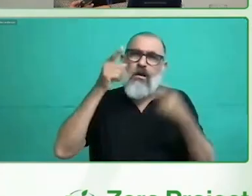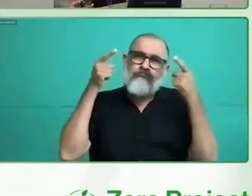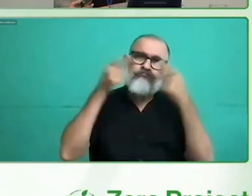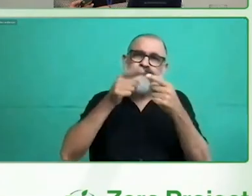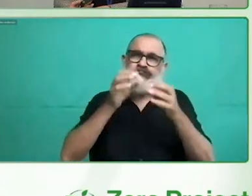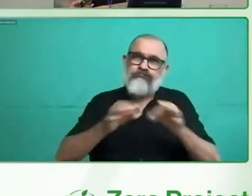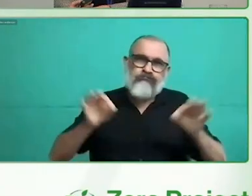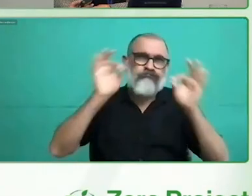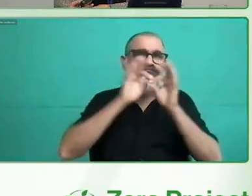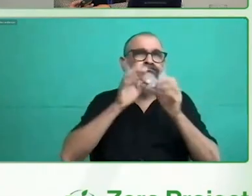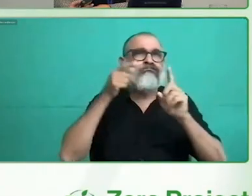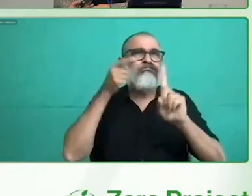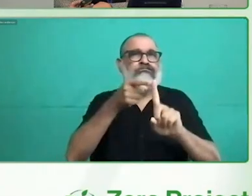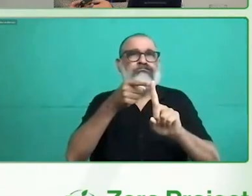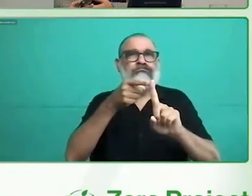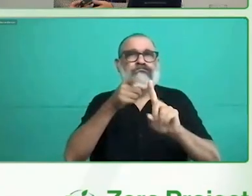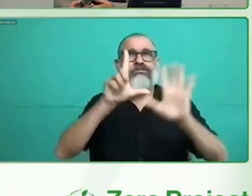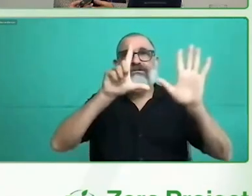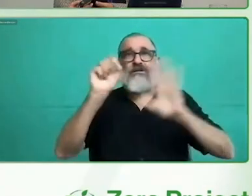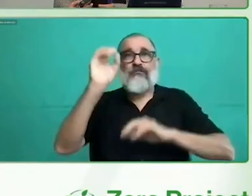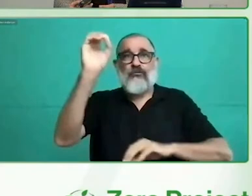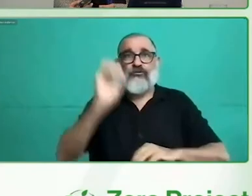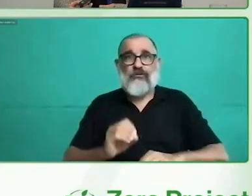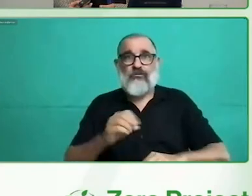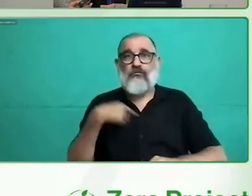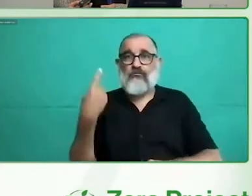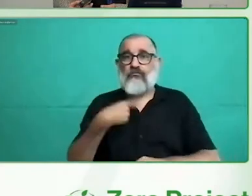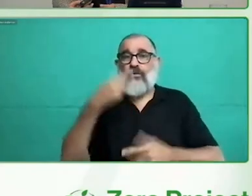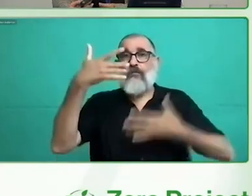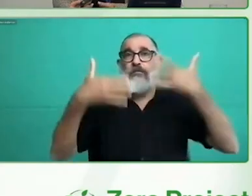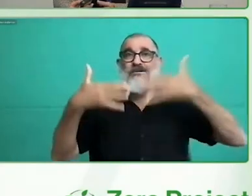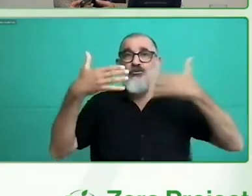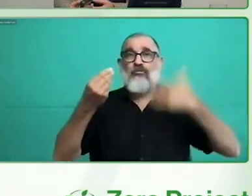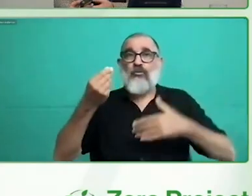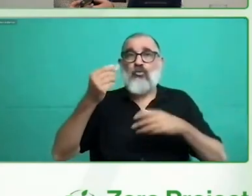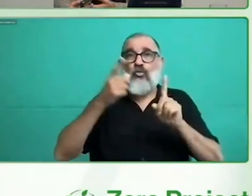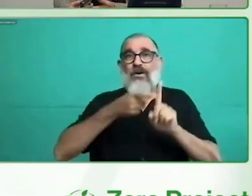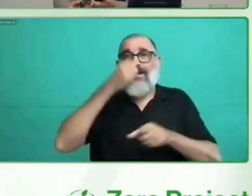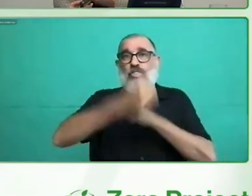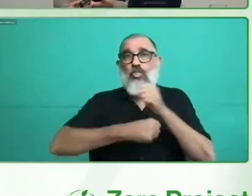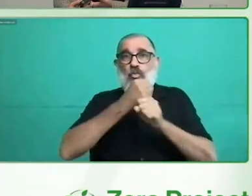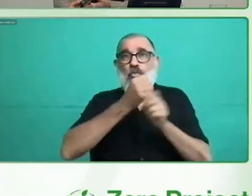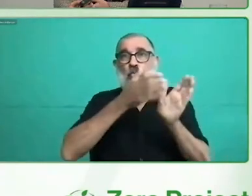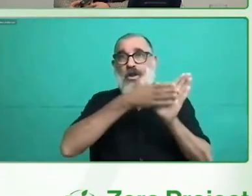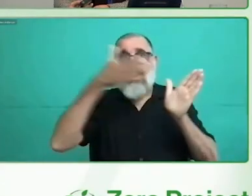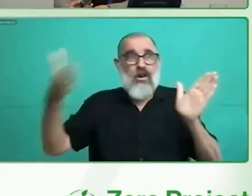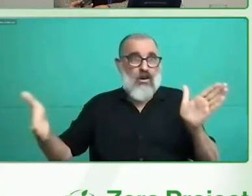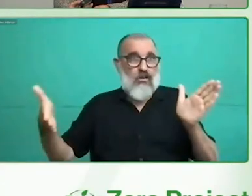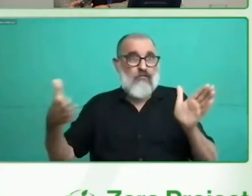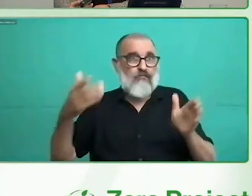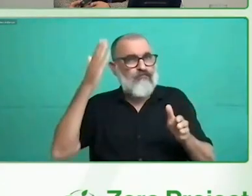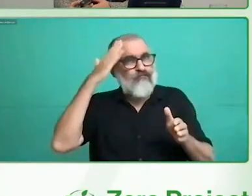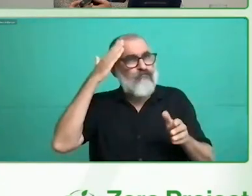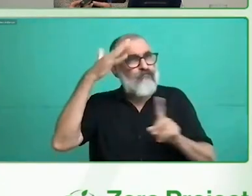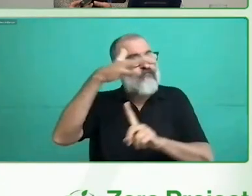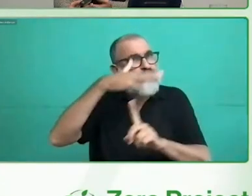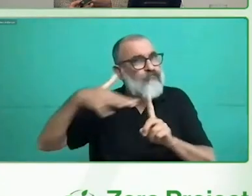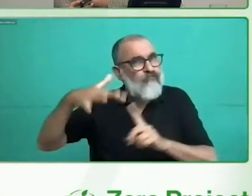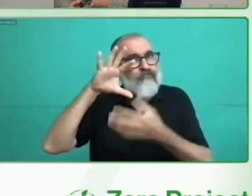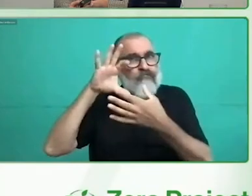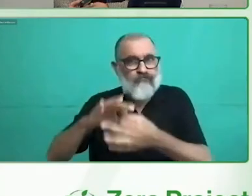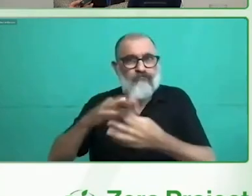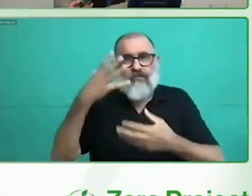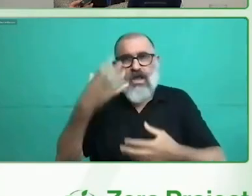en 1988 apoyando el emprendimiento como una opción laboral muy interesante y muy viable. Esto lo